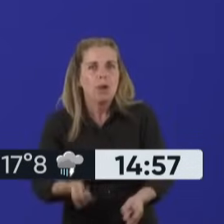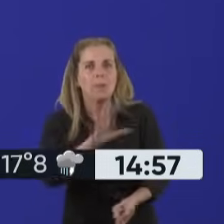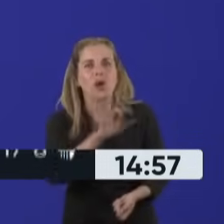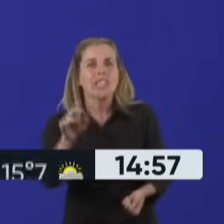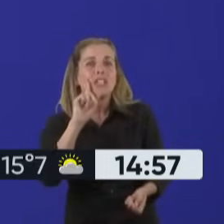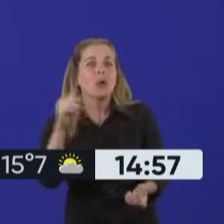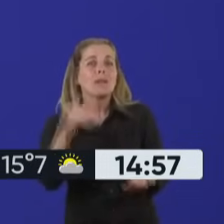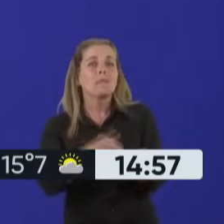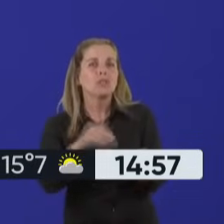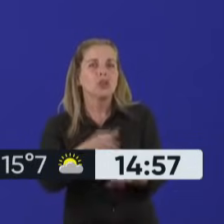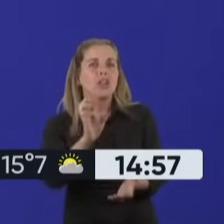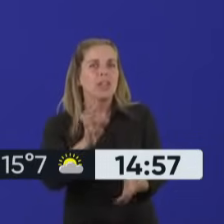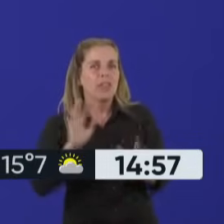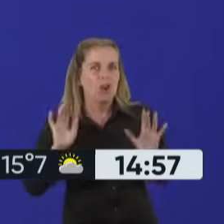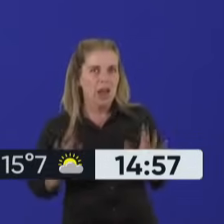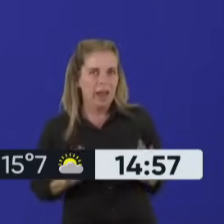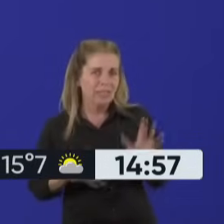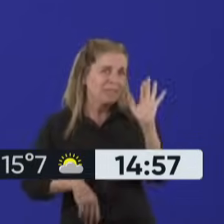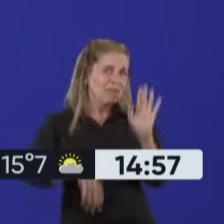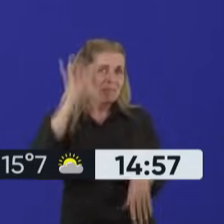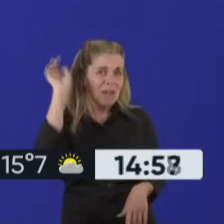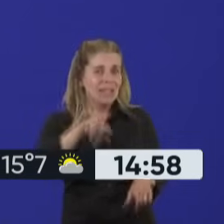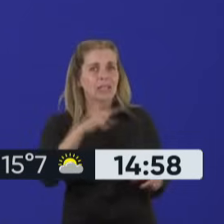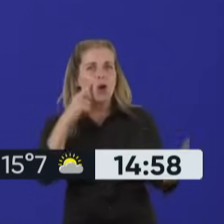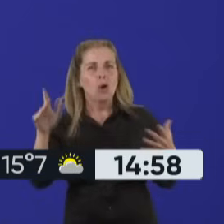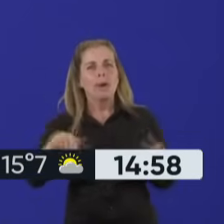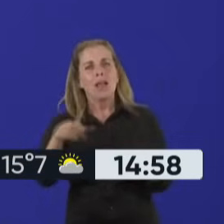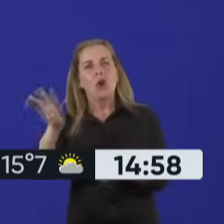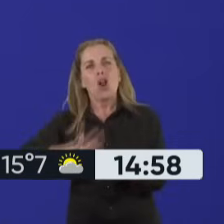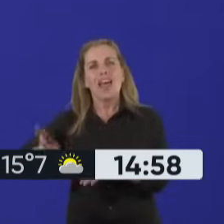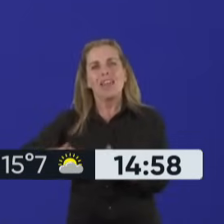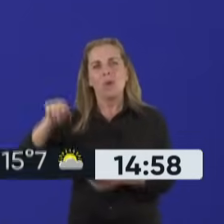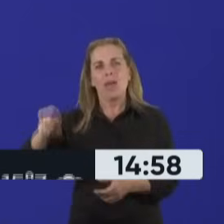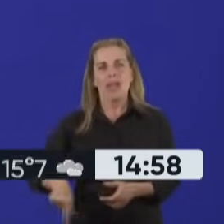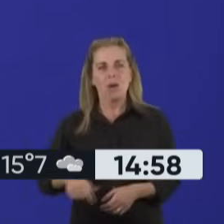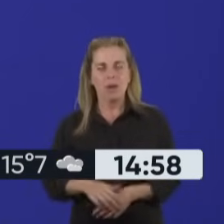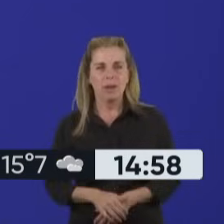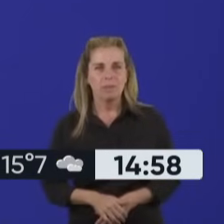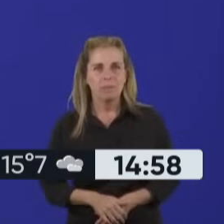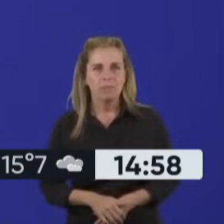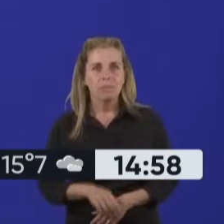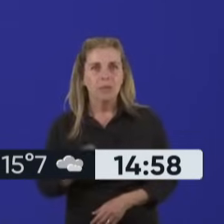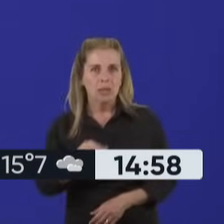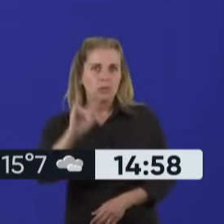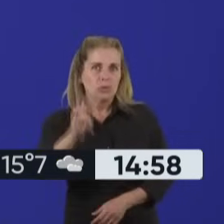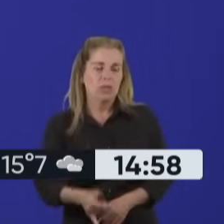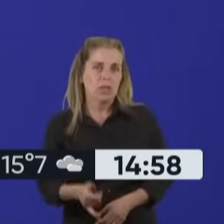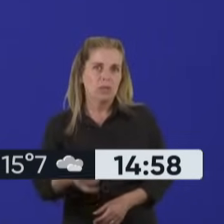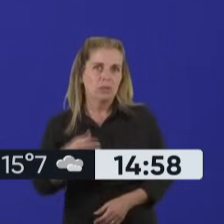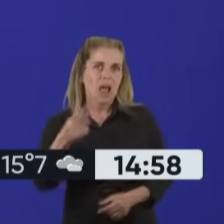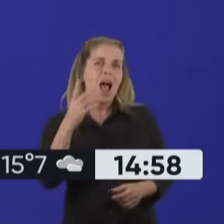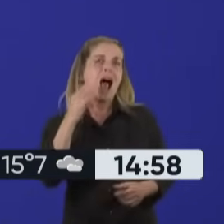dólares. Es decir, más que lo que debemos hoy como país. Y eso sí que es un shock de...